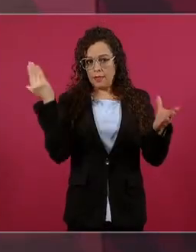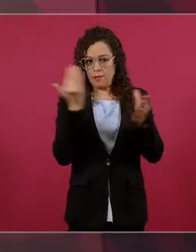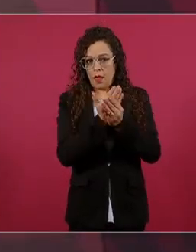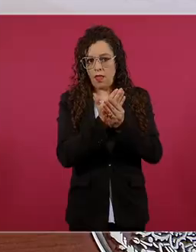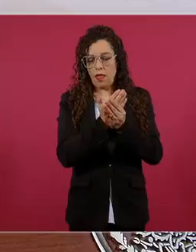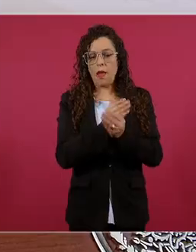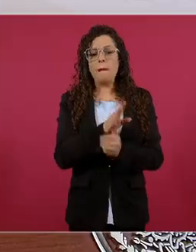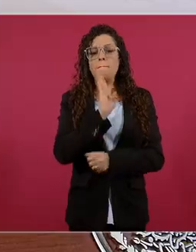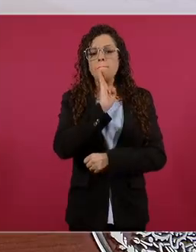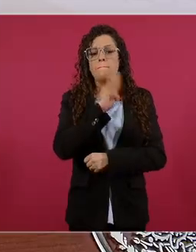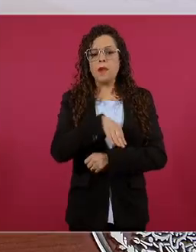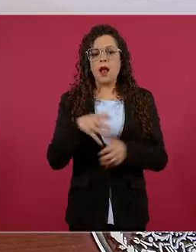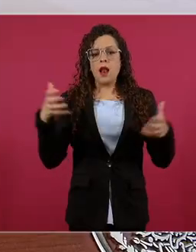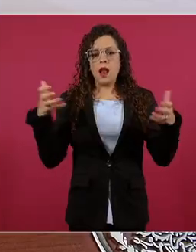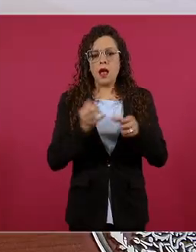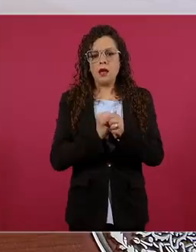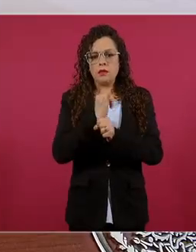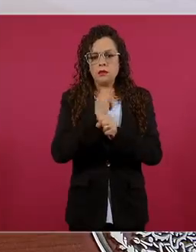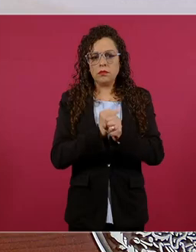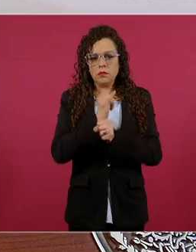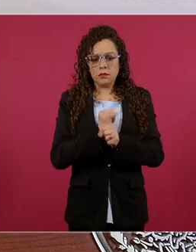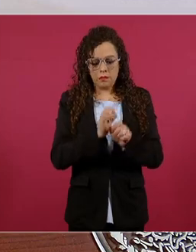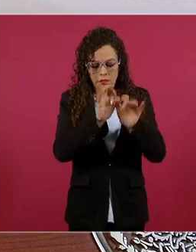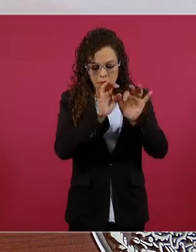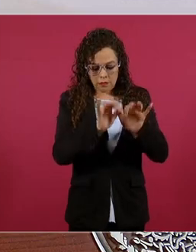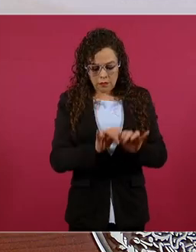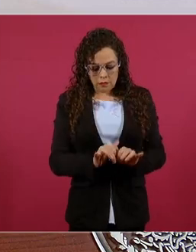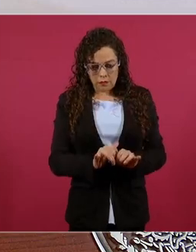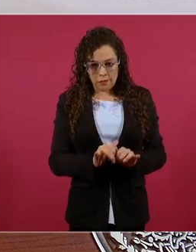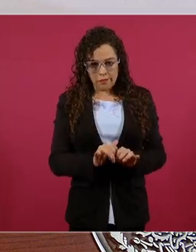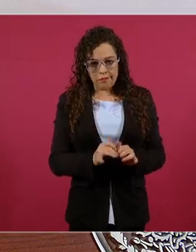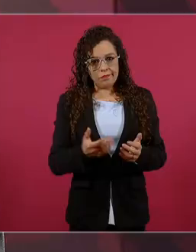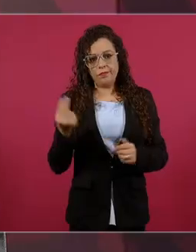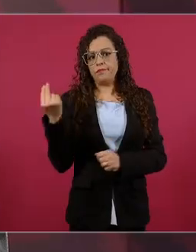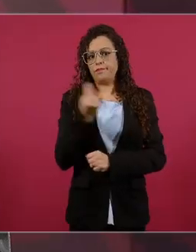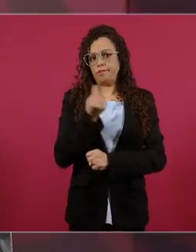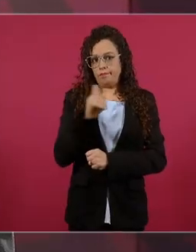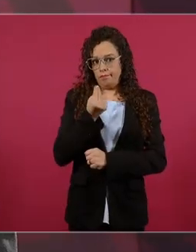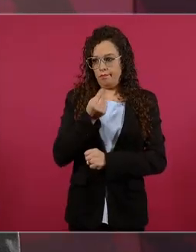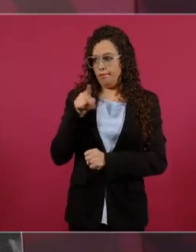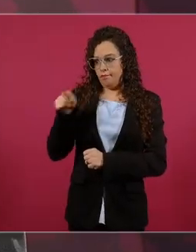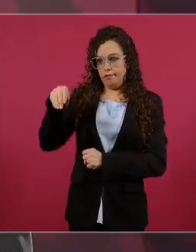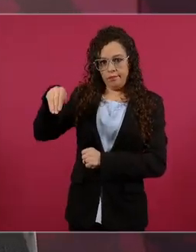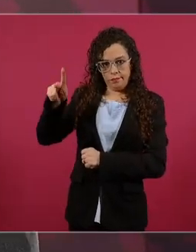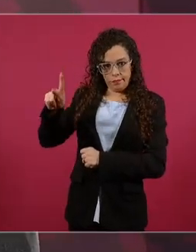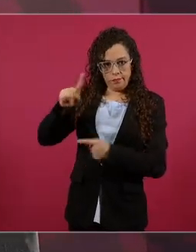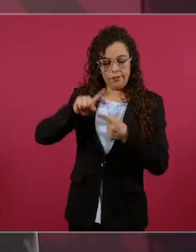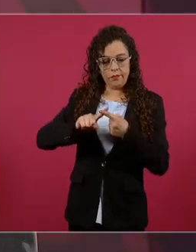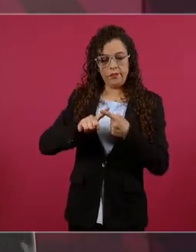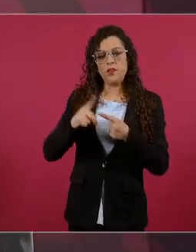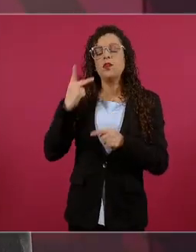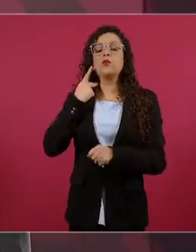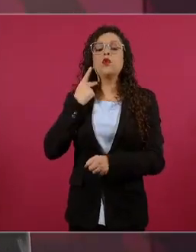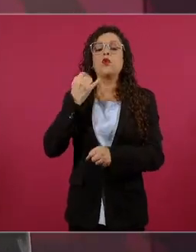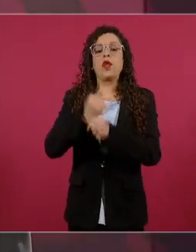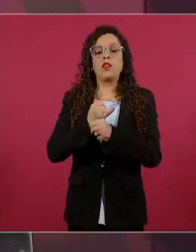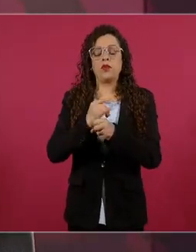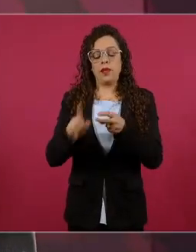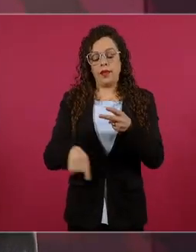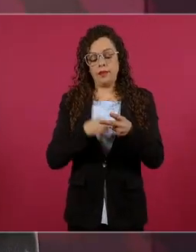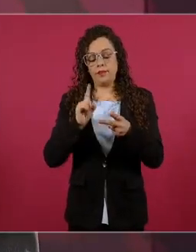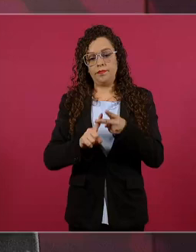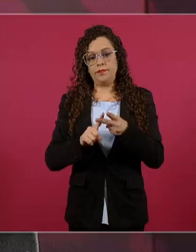con los ministerios públicos y con las procuradurías estatales y fiscalías y todo.